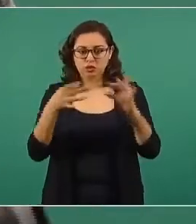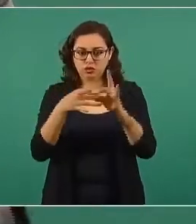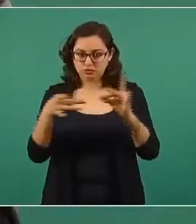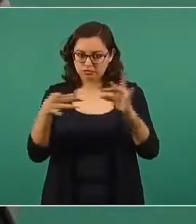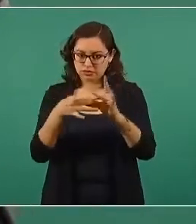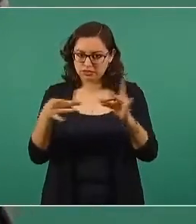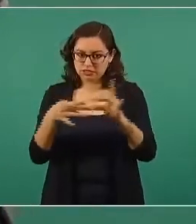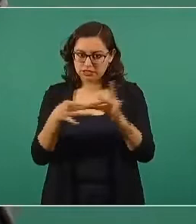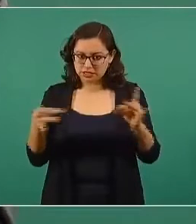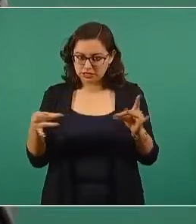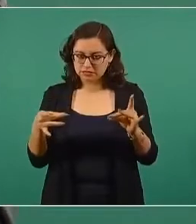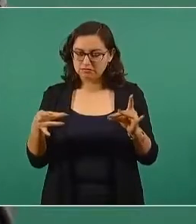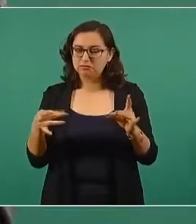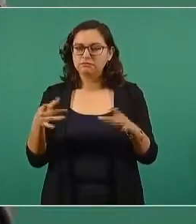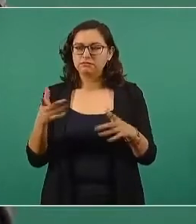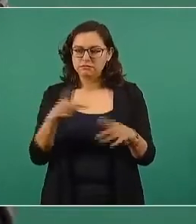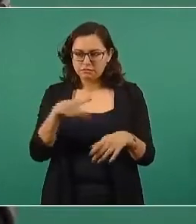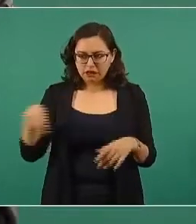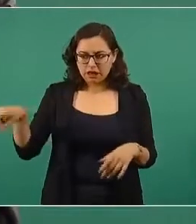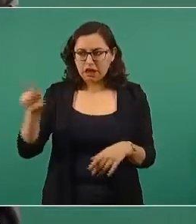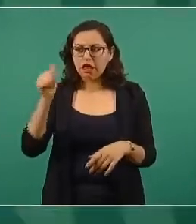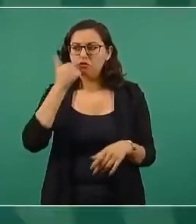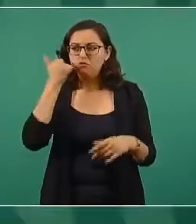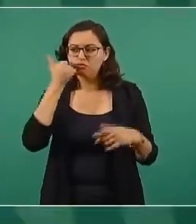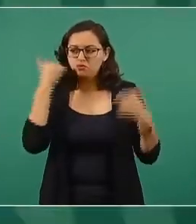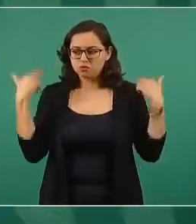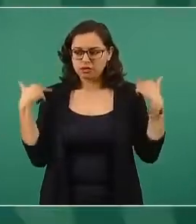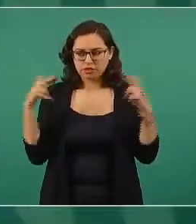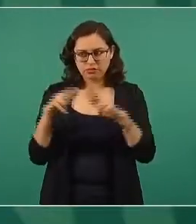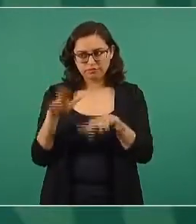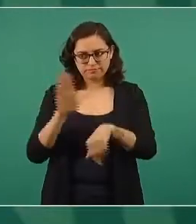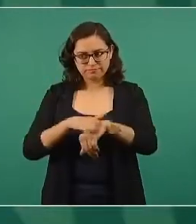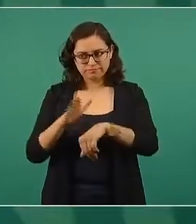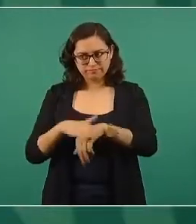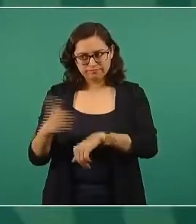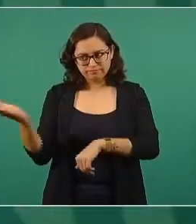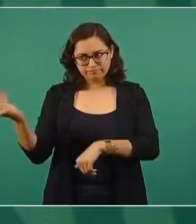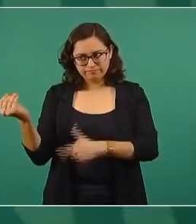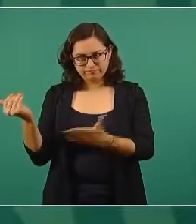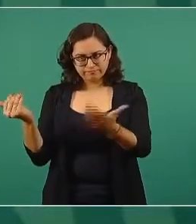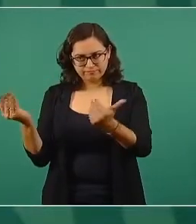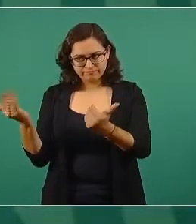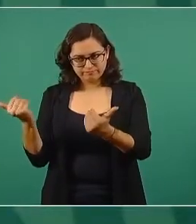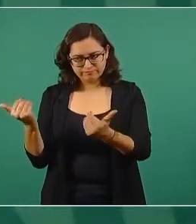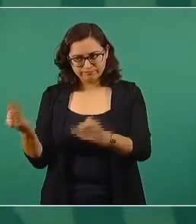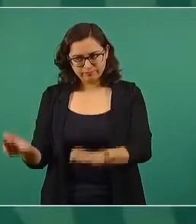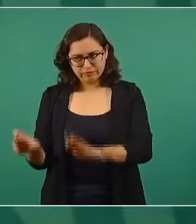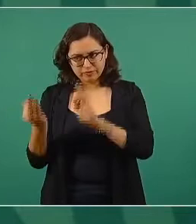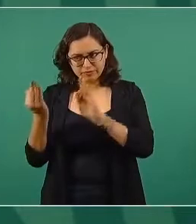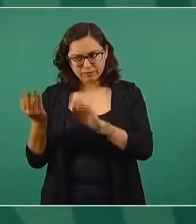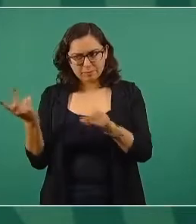con todos los estudiantes y con todos los maestros sobre este asunto.